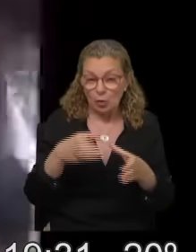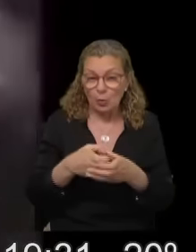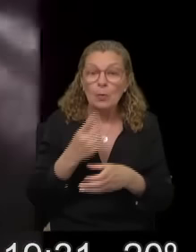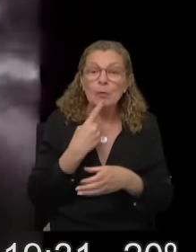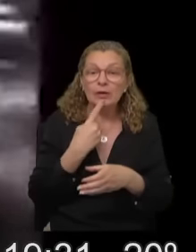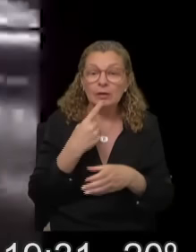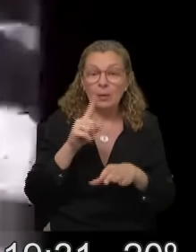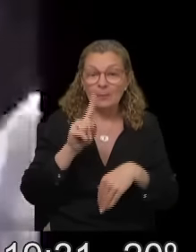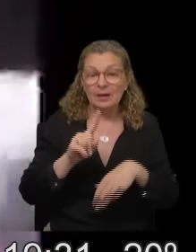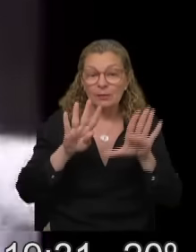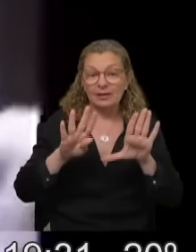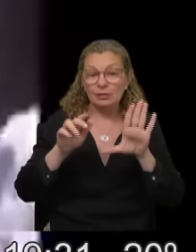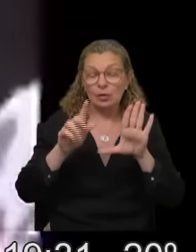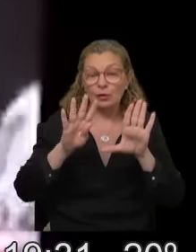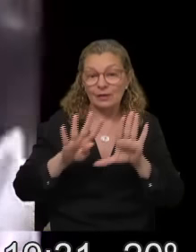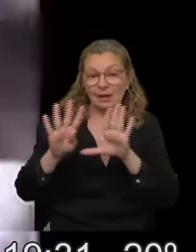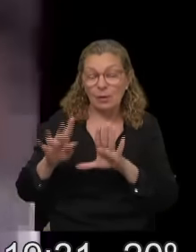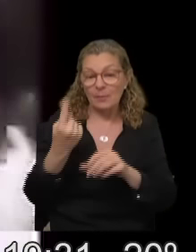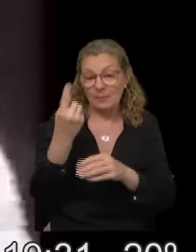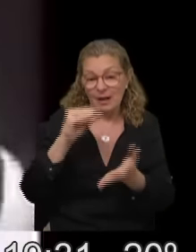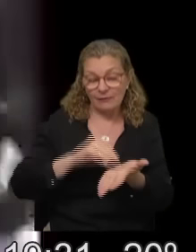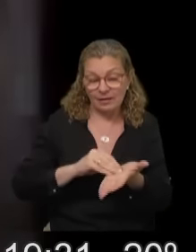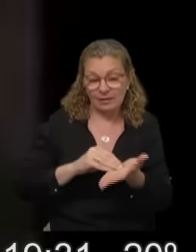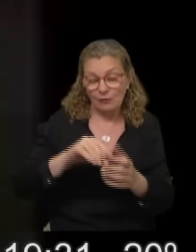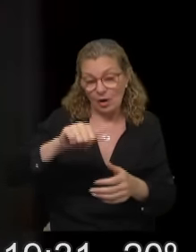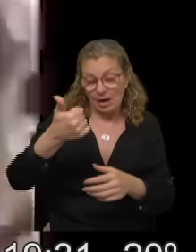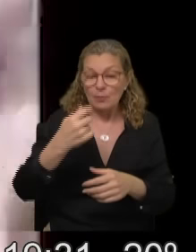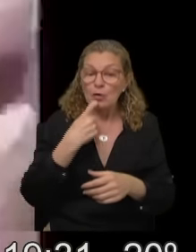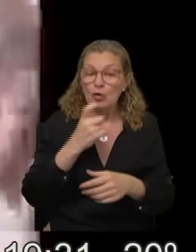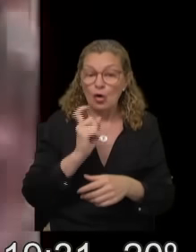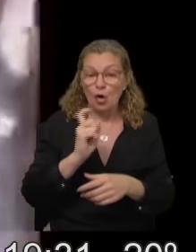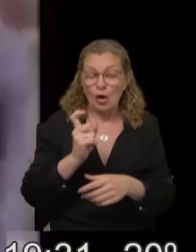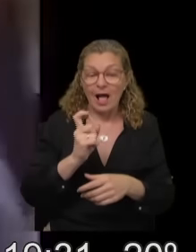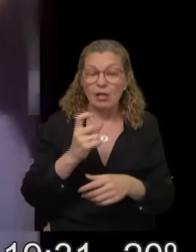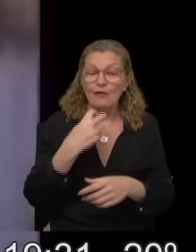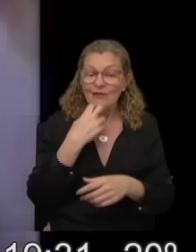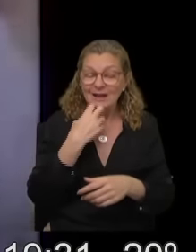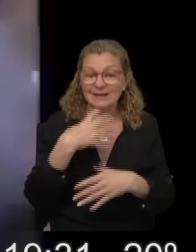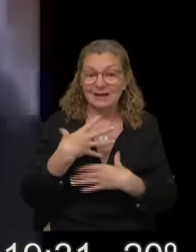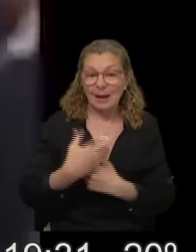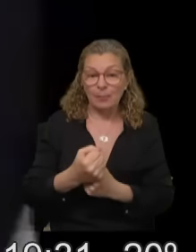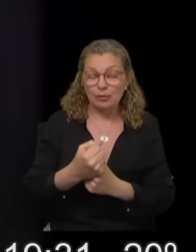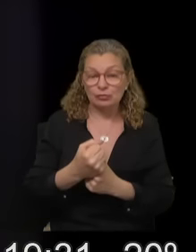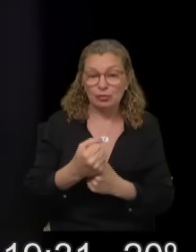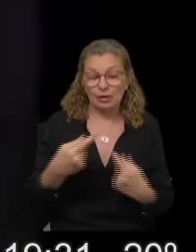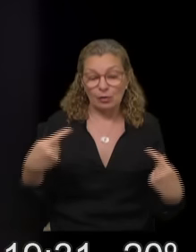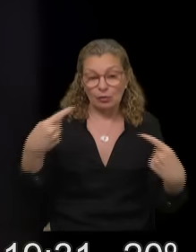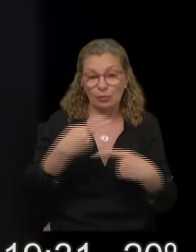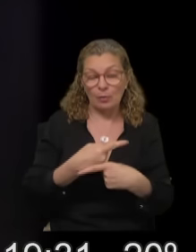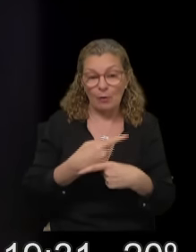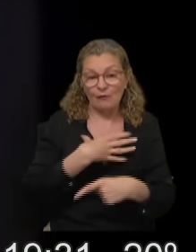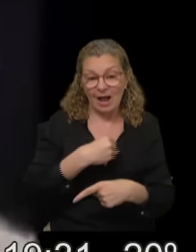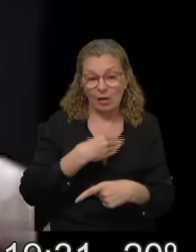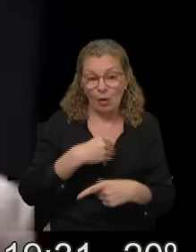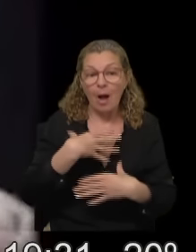En 1999 se puso en práctica por primera vez y fue ganado por el colorado Jorge Valle, que tuvo el apoyo explícito de su rival histórico, el Partido